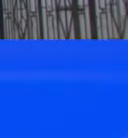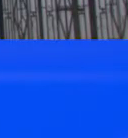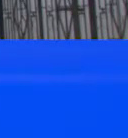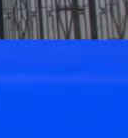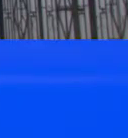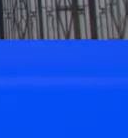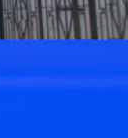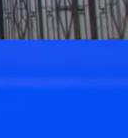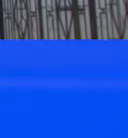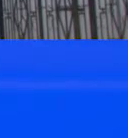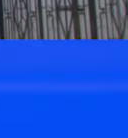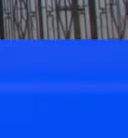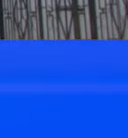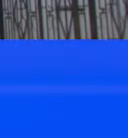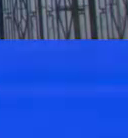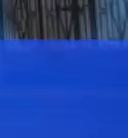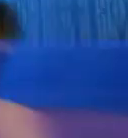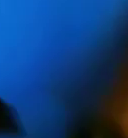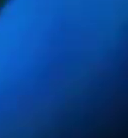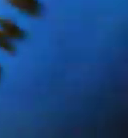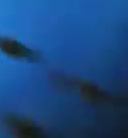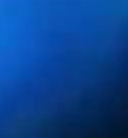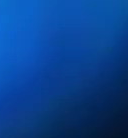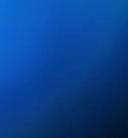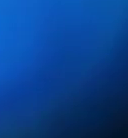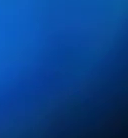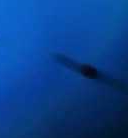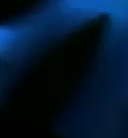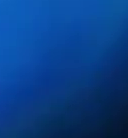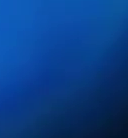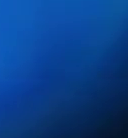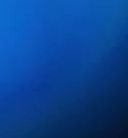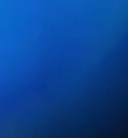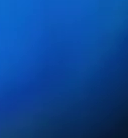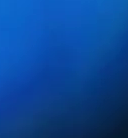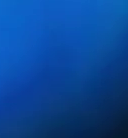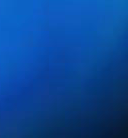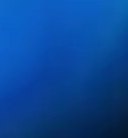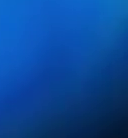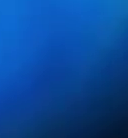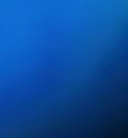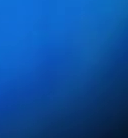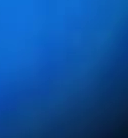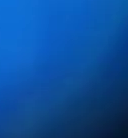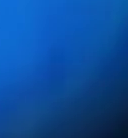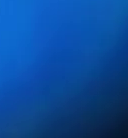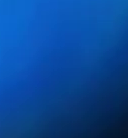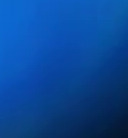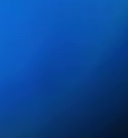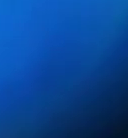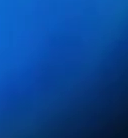punto gob.ec de asamblea legislativa más cerca de ti